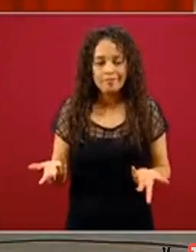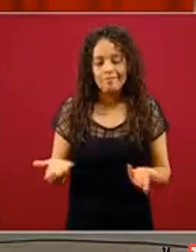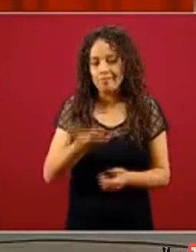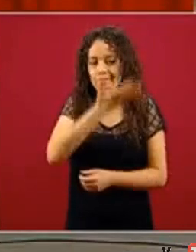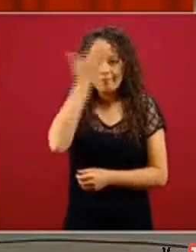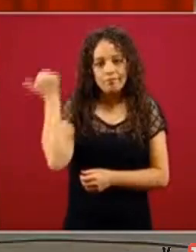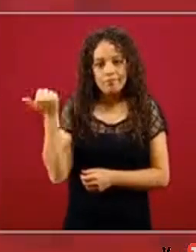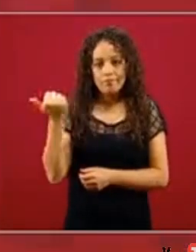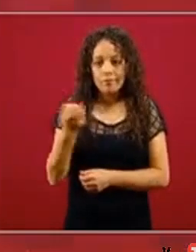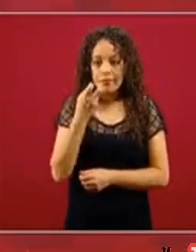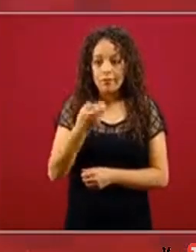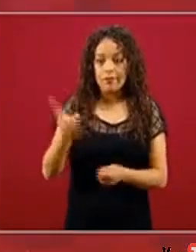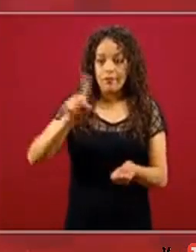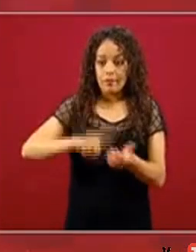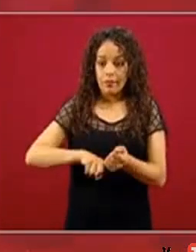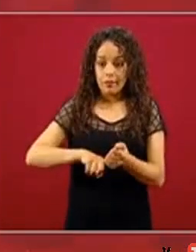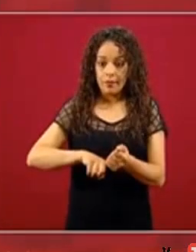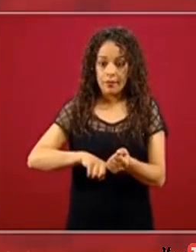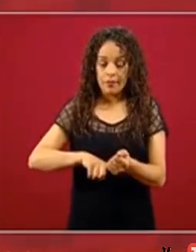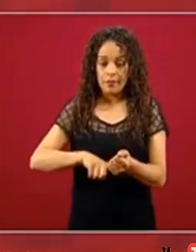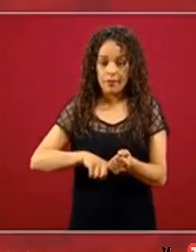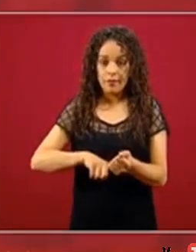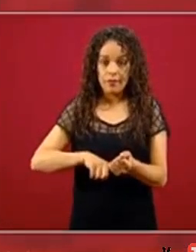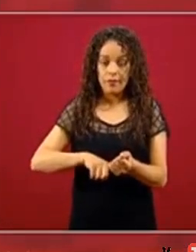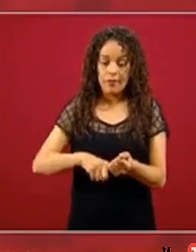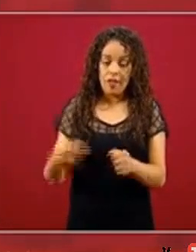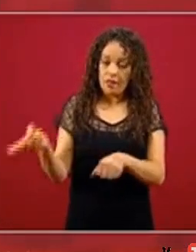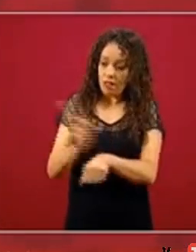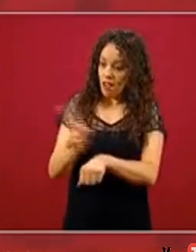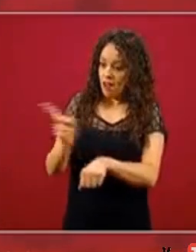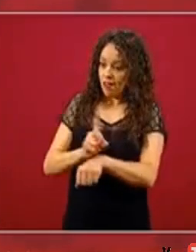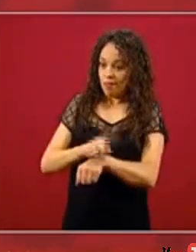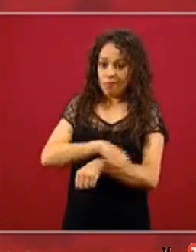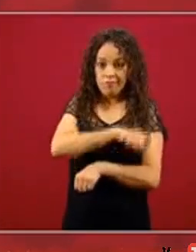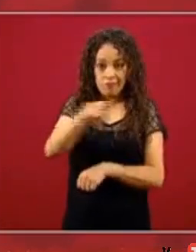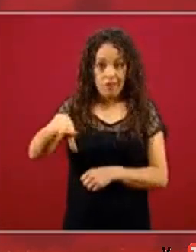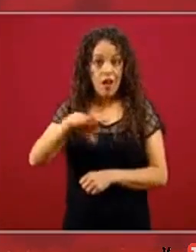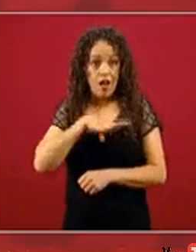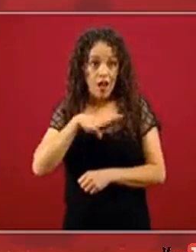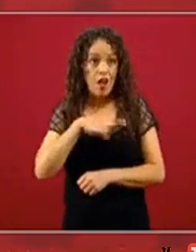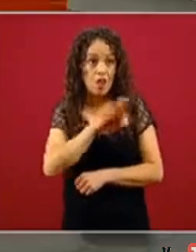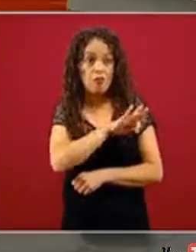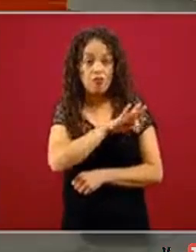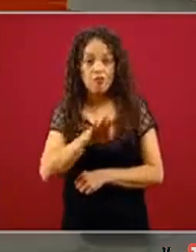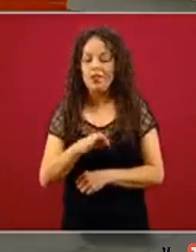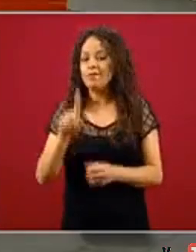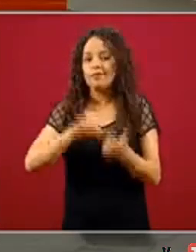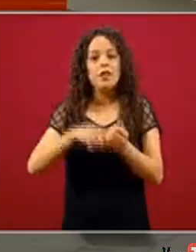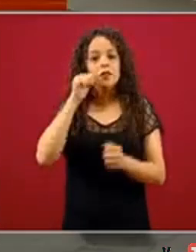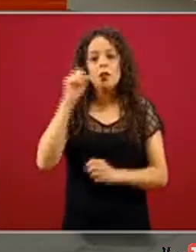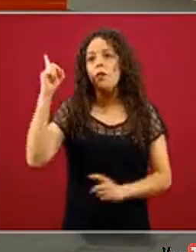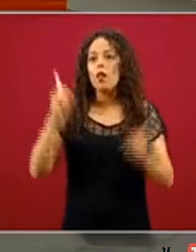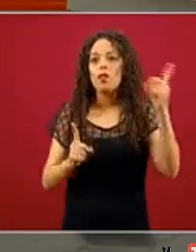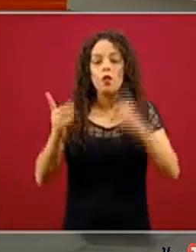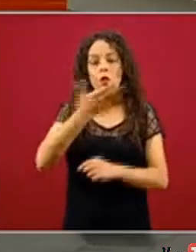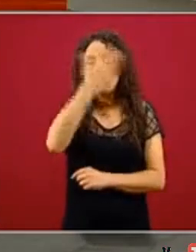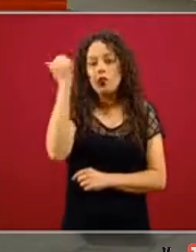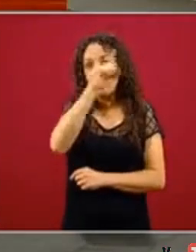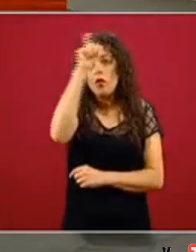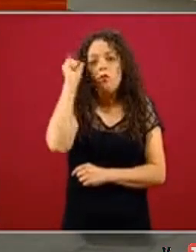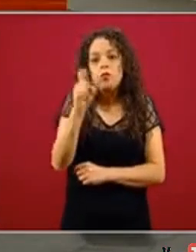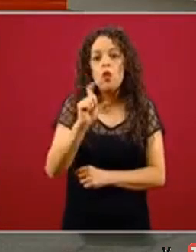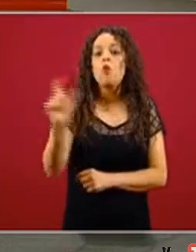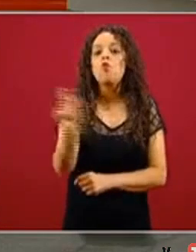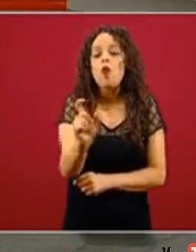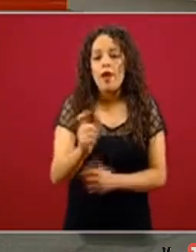de los fenómenos en los que vivimos todos los días están en incertidumbre. Gracias, Carlos.